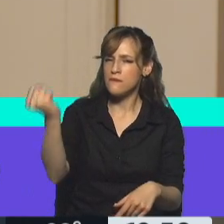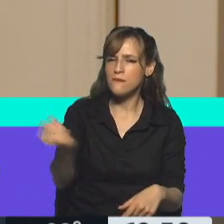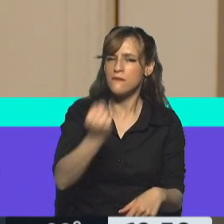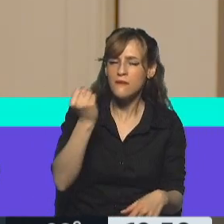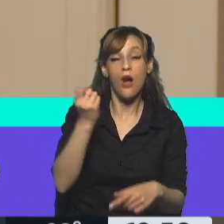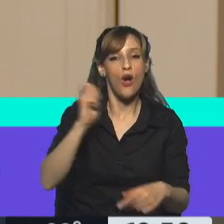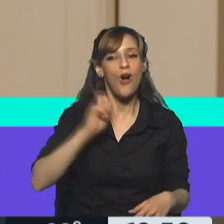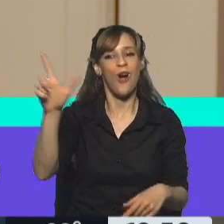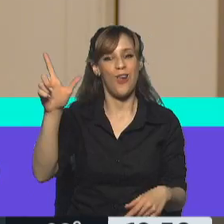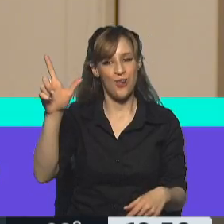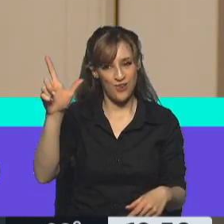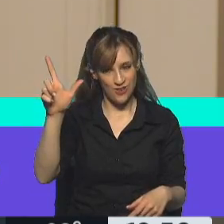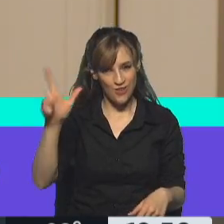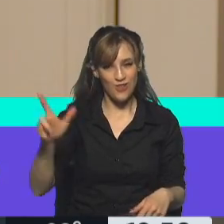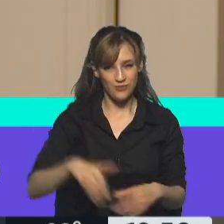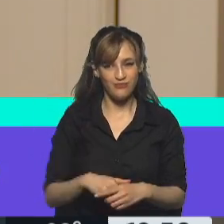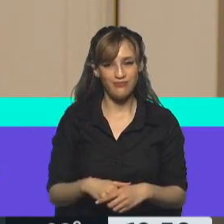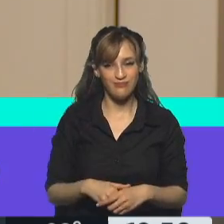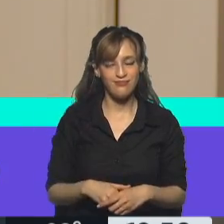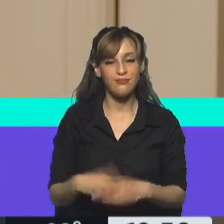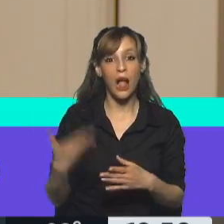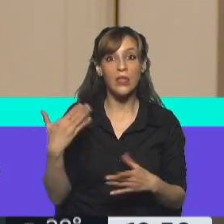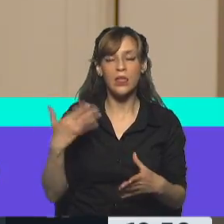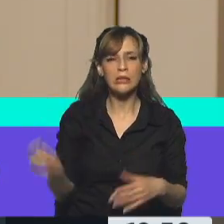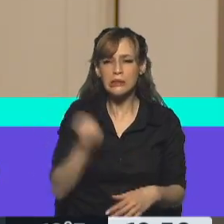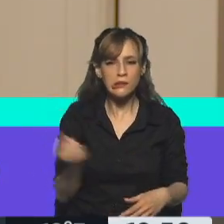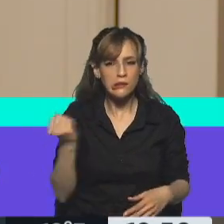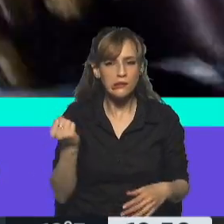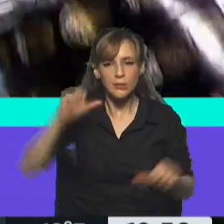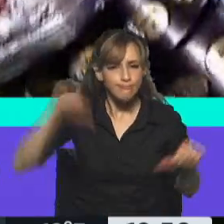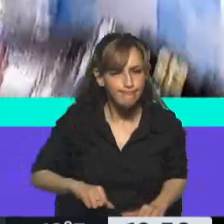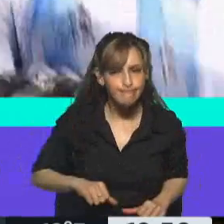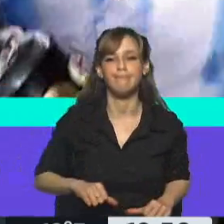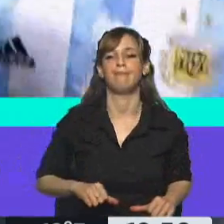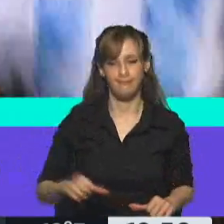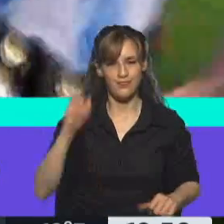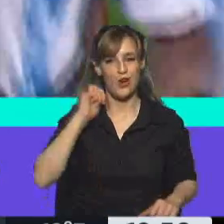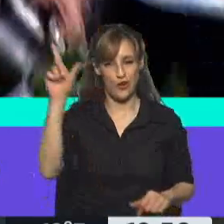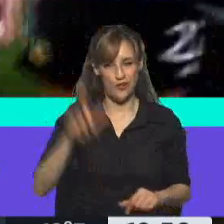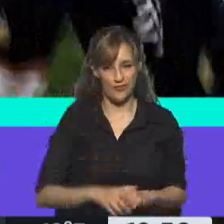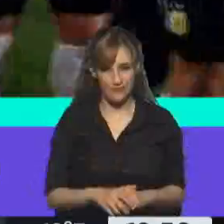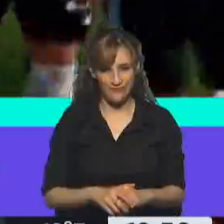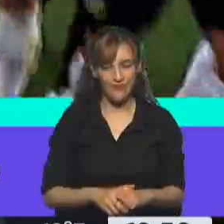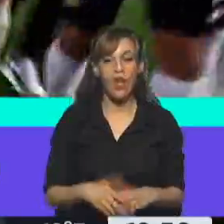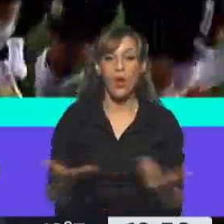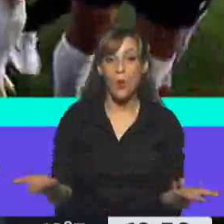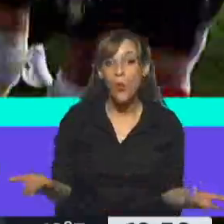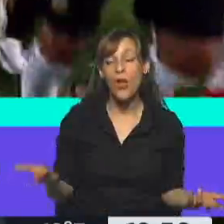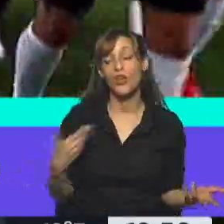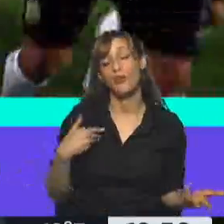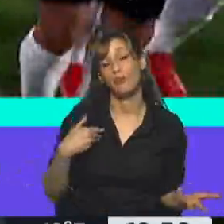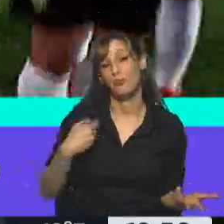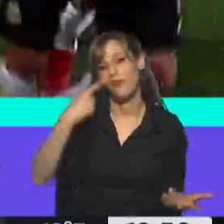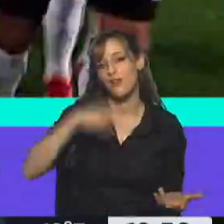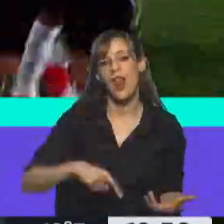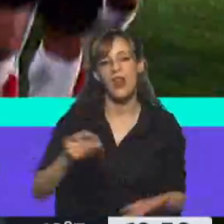que tanto me costó, que tan cerquita había estado siempre y no lo había podido conseguir. Y bueno, terminamos